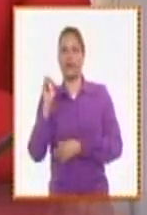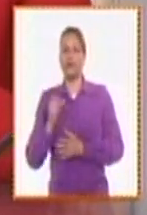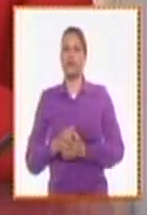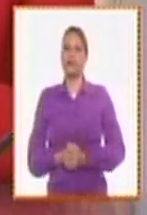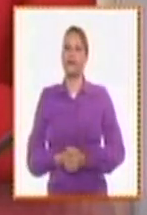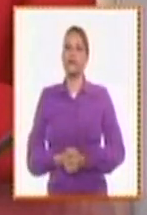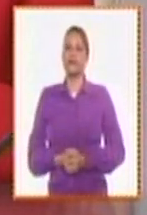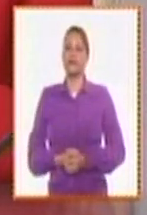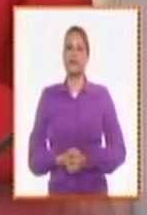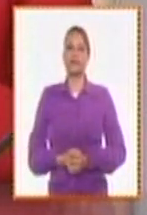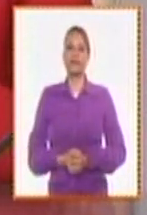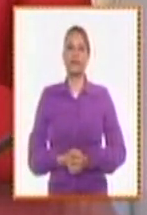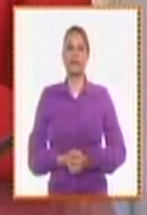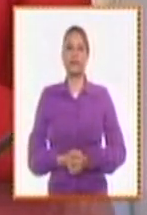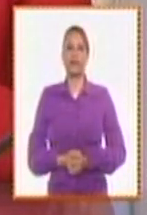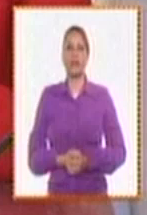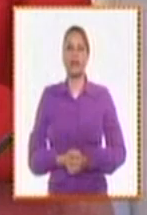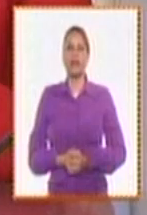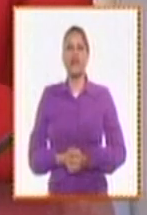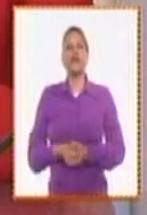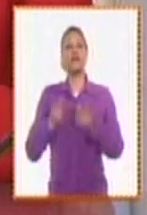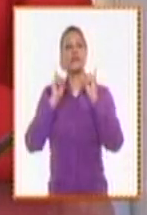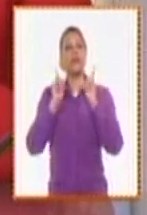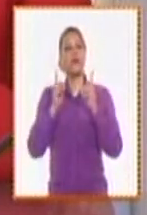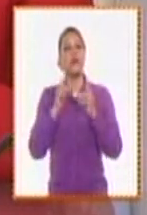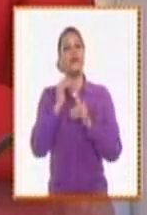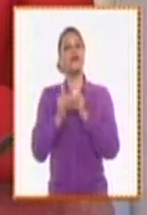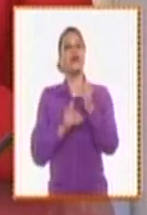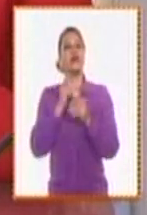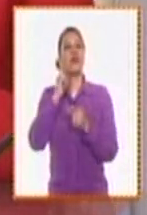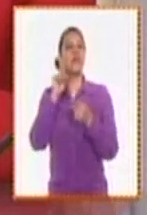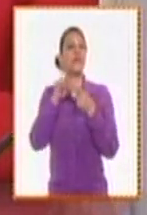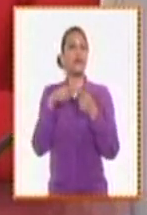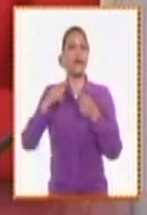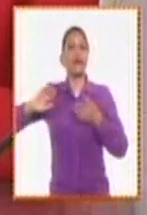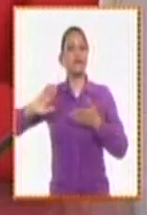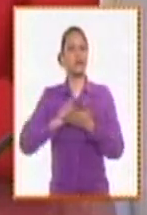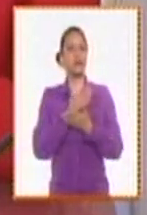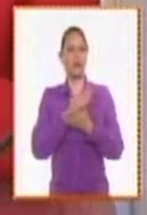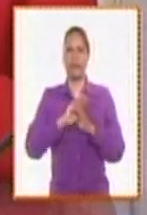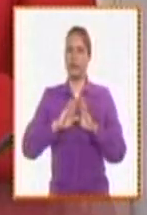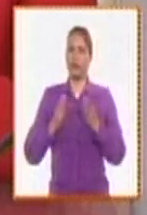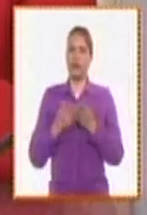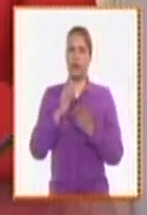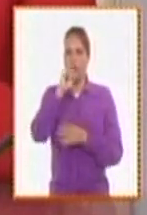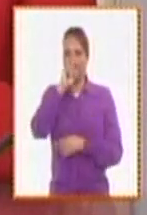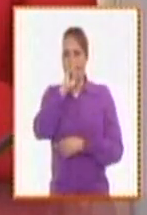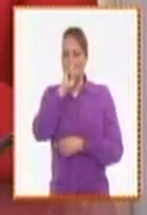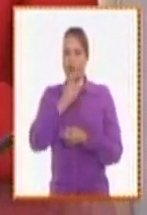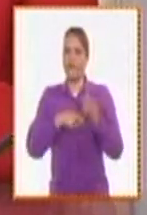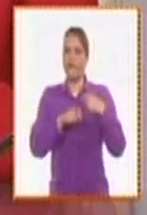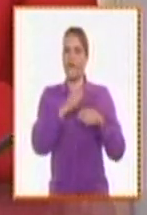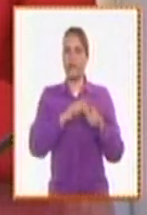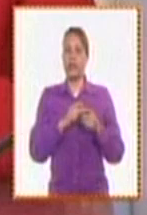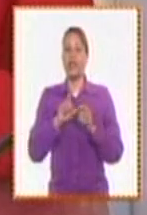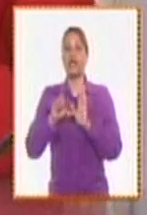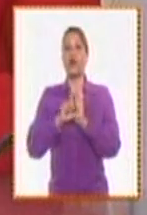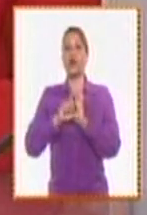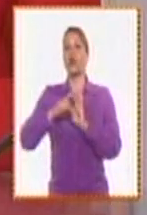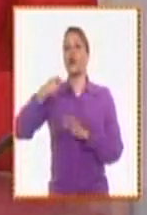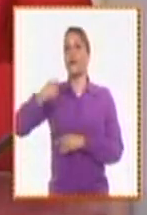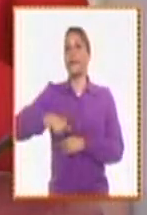sea, de tener una política bien encaminada en función de eliminarlo. Por ello es que el Código Penal